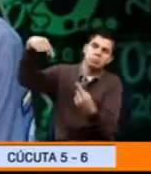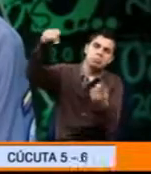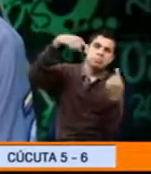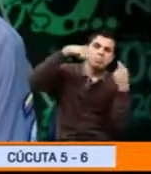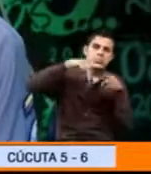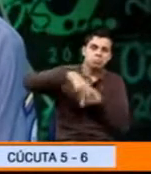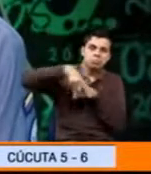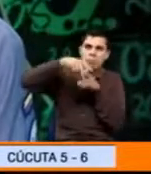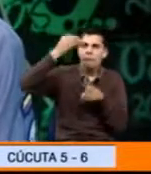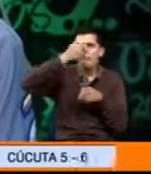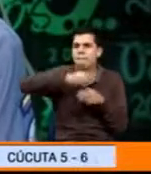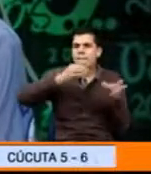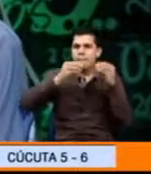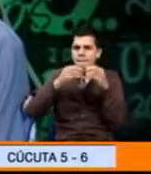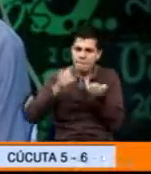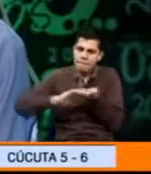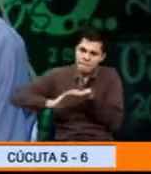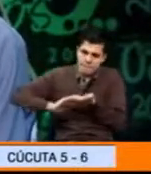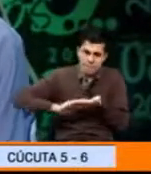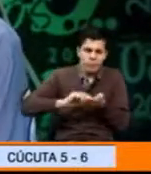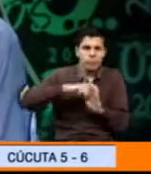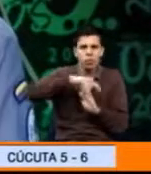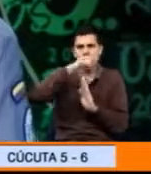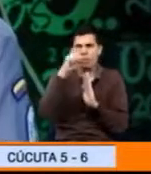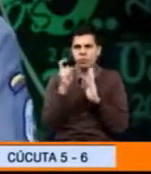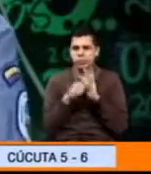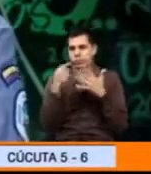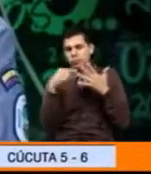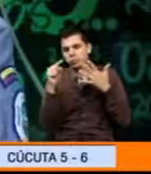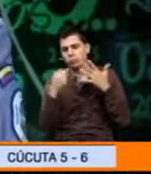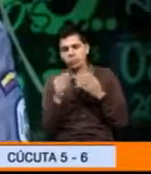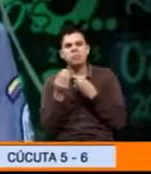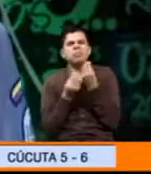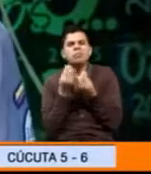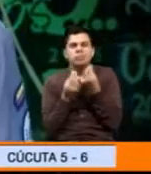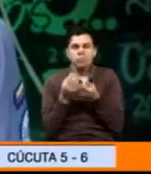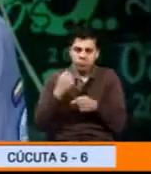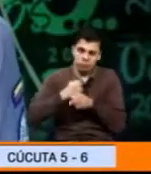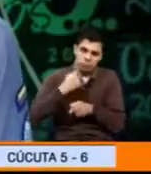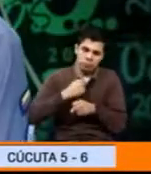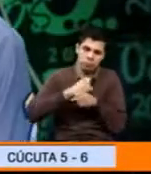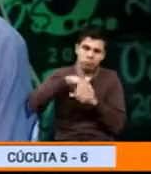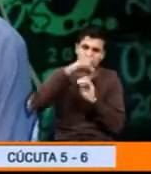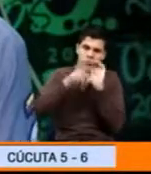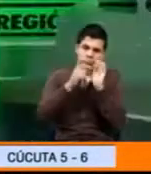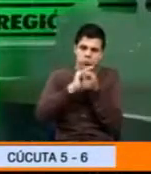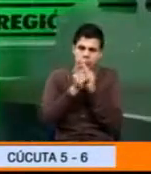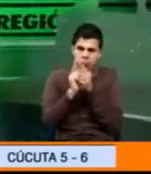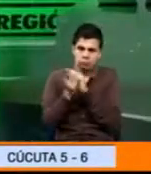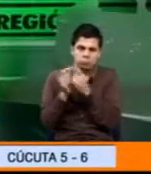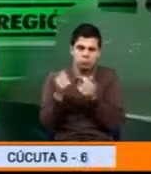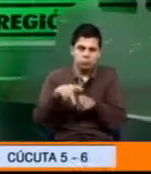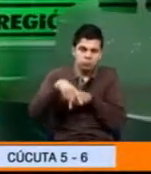Al contrario, se está haciendo una redistribución del ingreso, se está haciendo una redistribución del trabajo. Hoy no tenemos caballos,